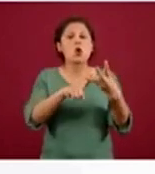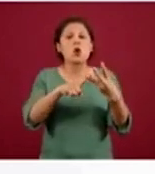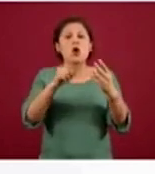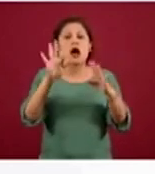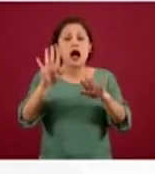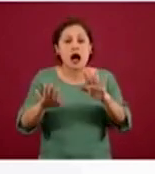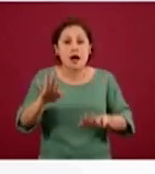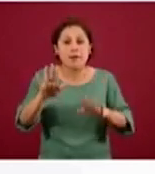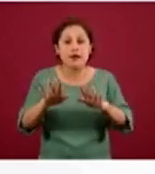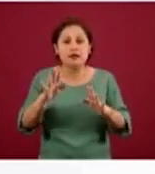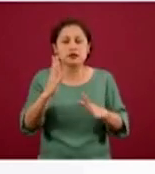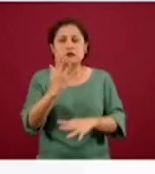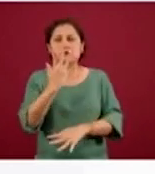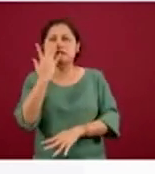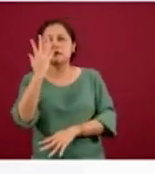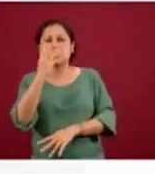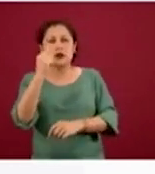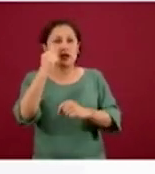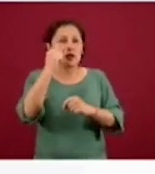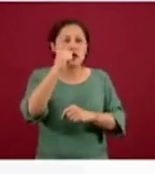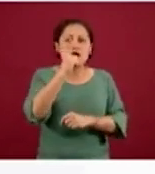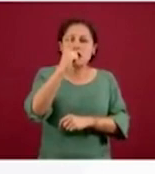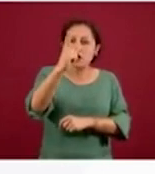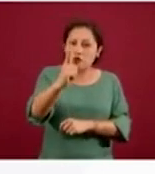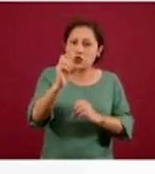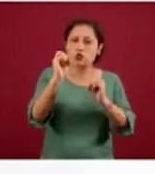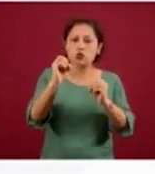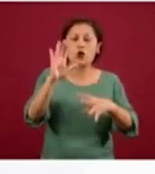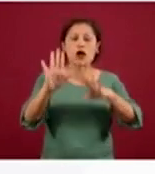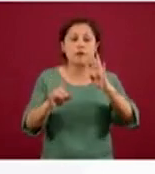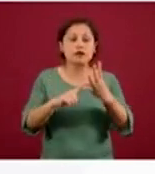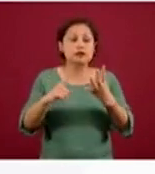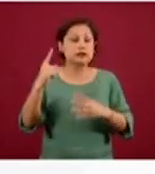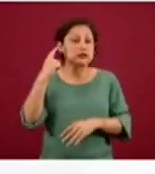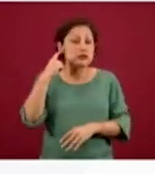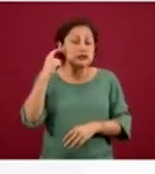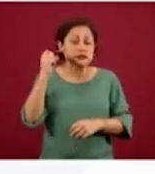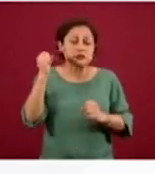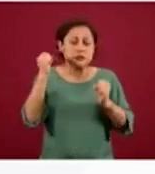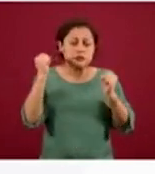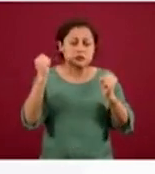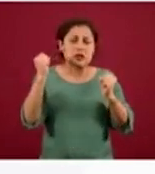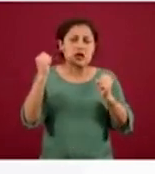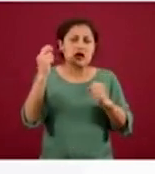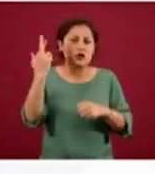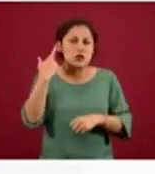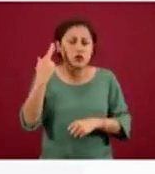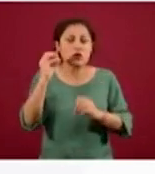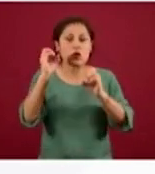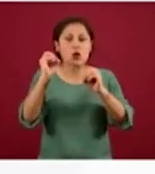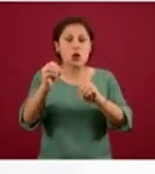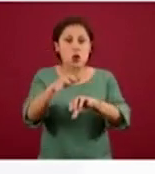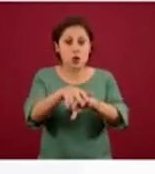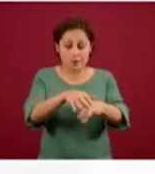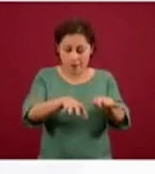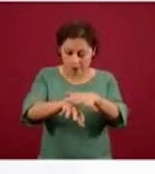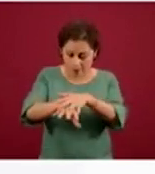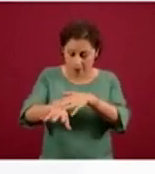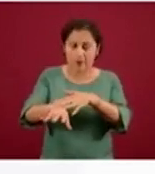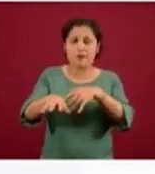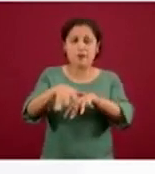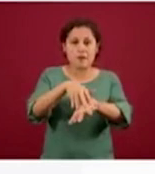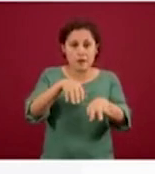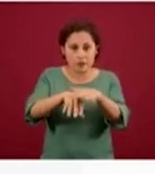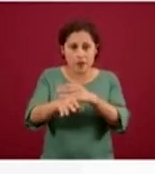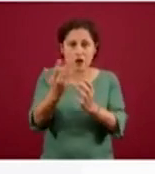lucecitas, el zumbido de oídos, la hinchazón de cara, manos o pies, el dolor en la boca del